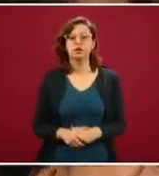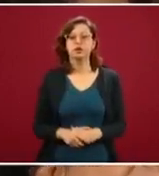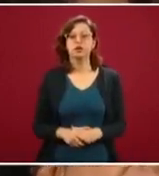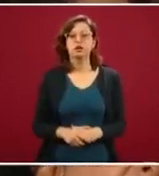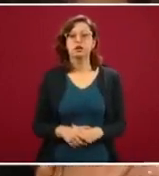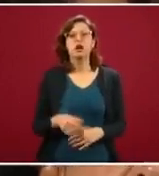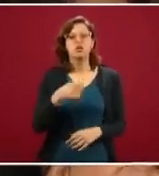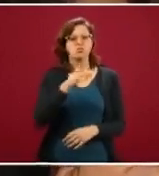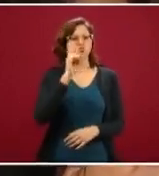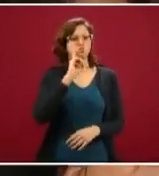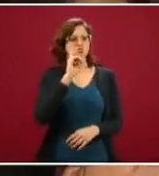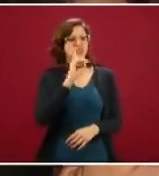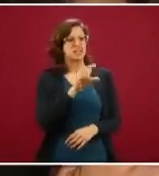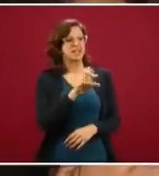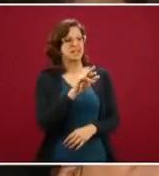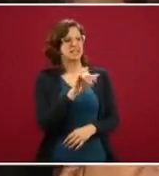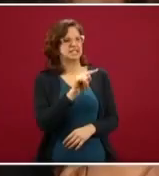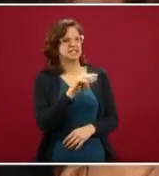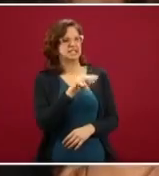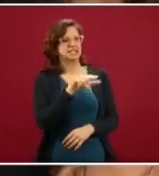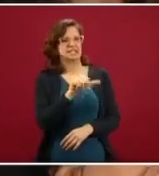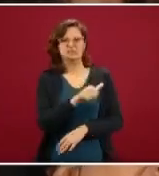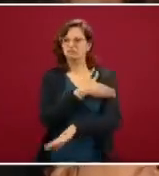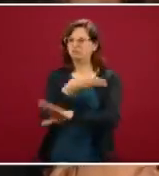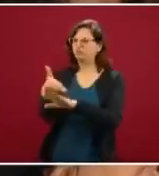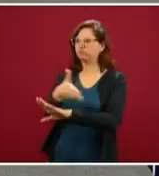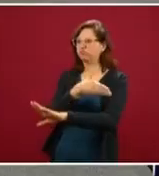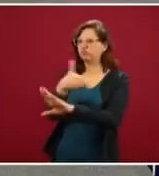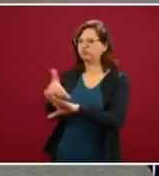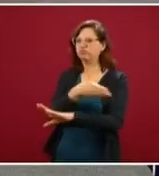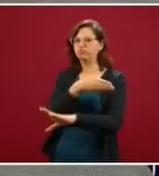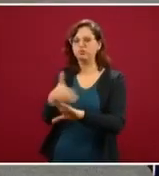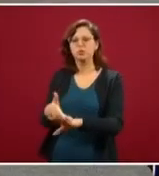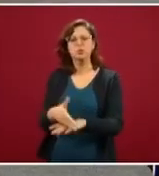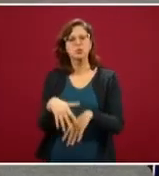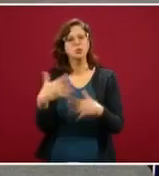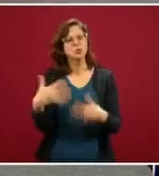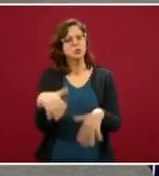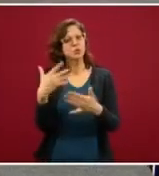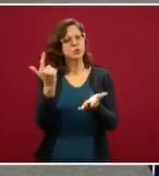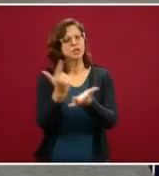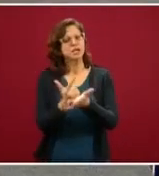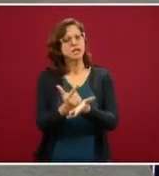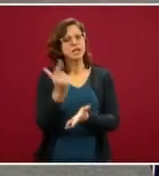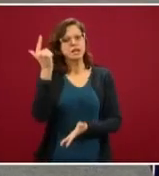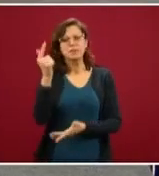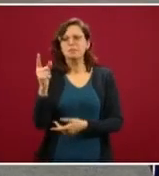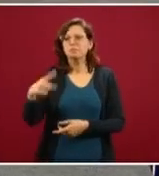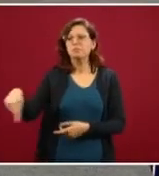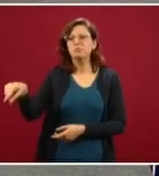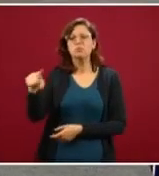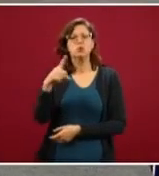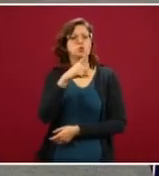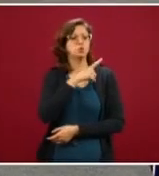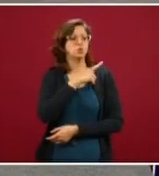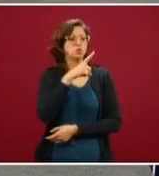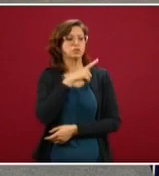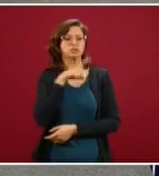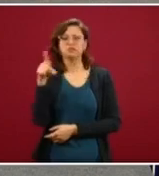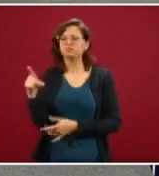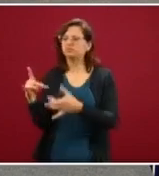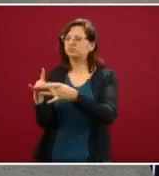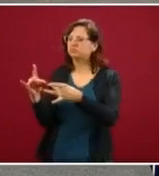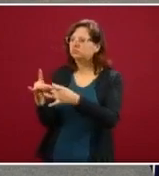¿no? Entonces, a tal grado ha sido esta falta de acompañamiento, presidente, que aparte de que nos contaron